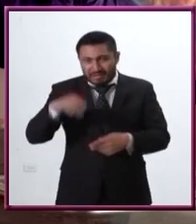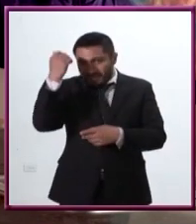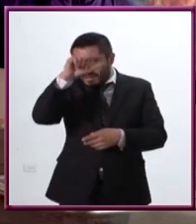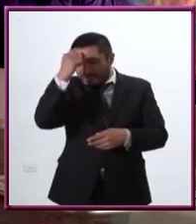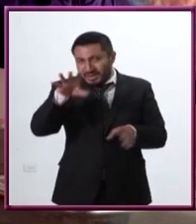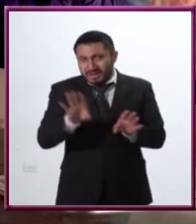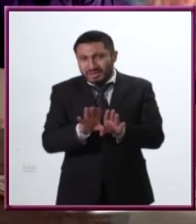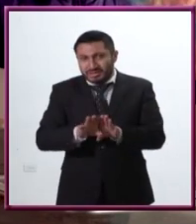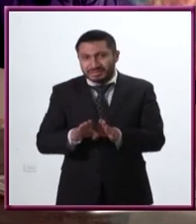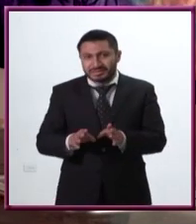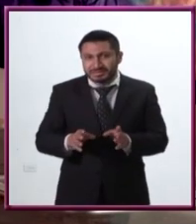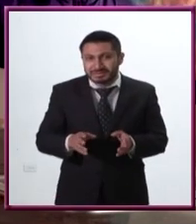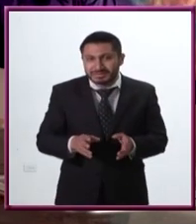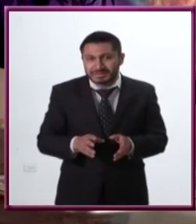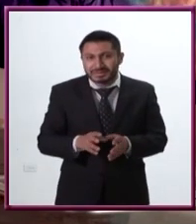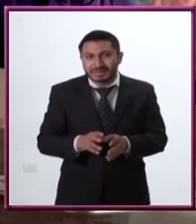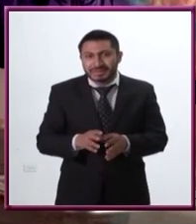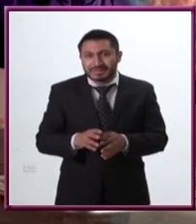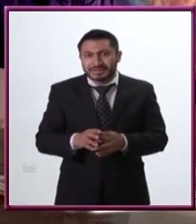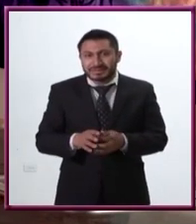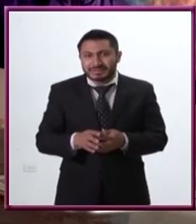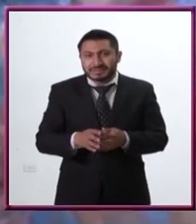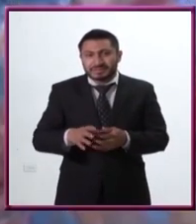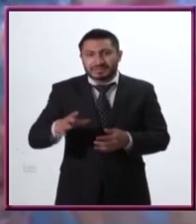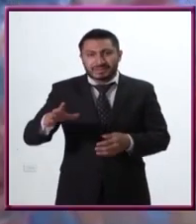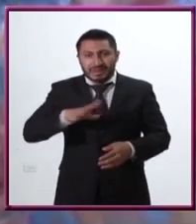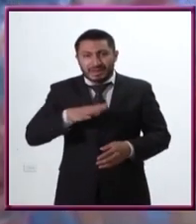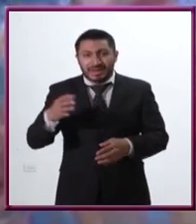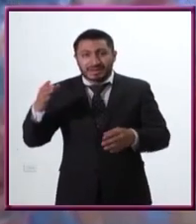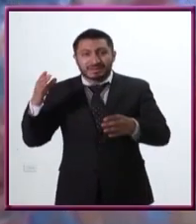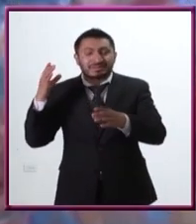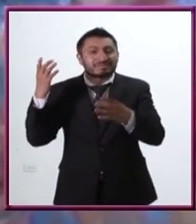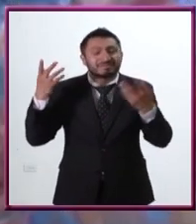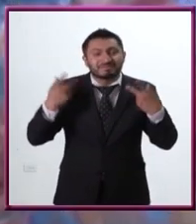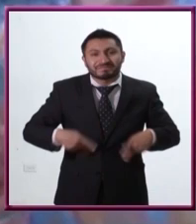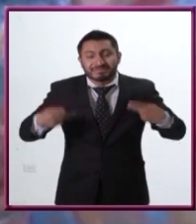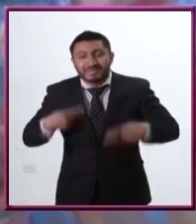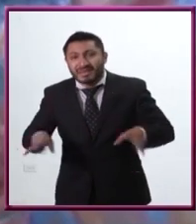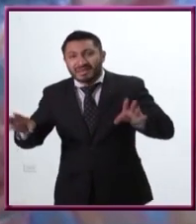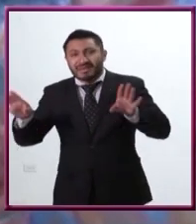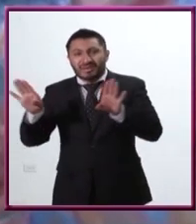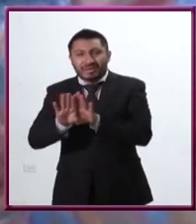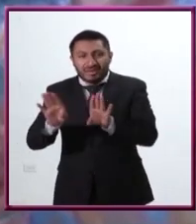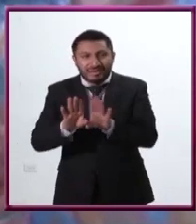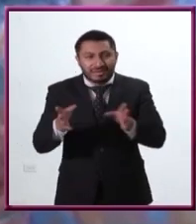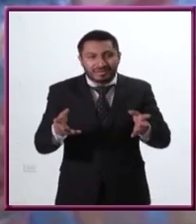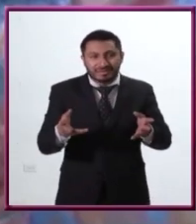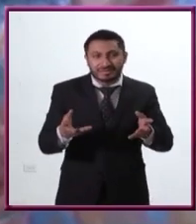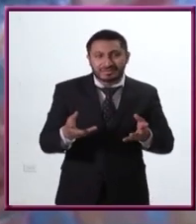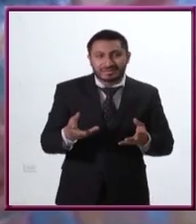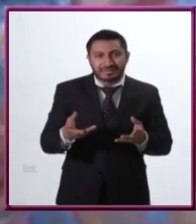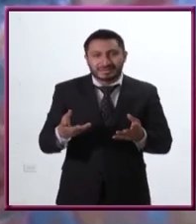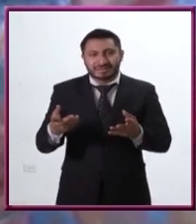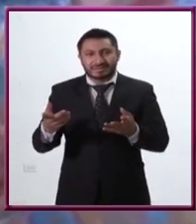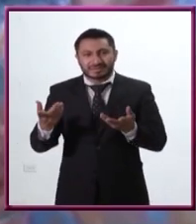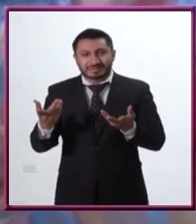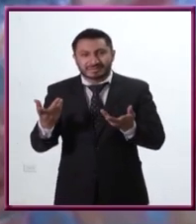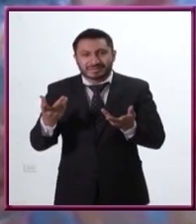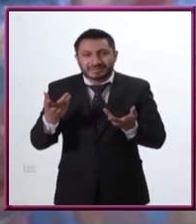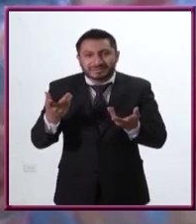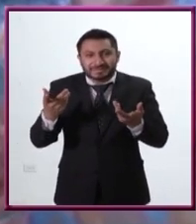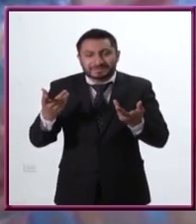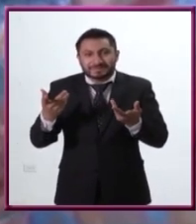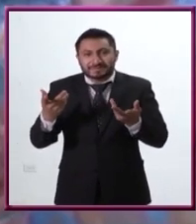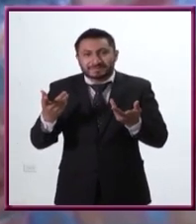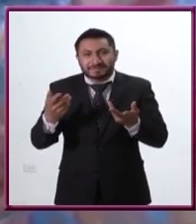autismo podemos ver en una universidad, por ejemplo, en un colegio? Hay una campaña a mí que me fascina de la Red Iberoamericana de Educación Especial que dice